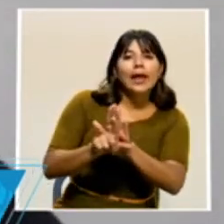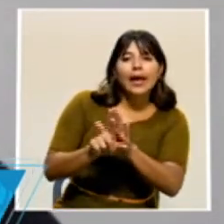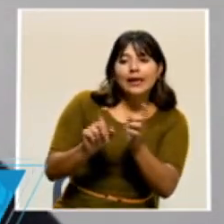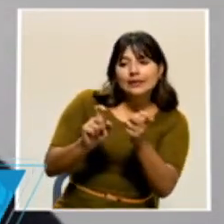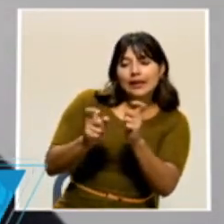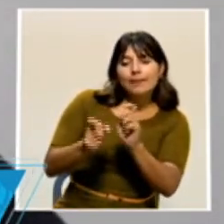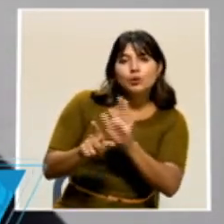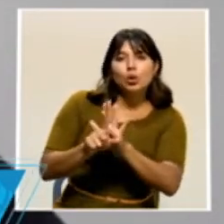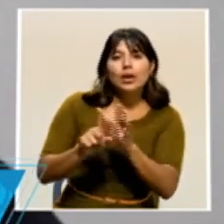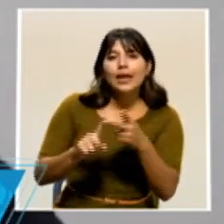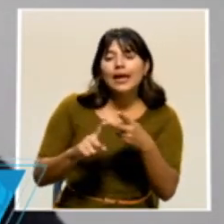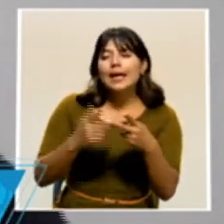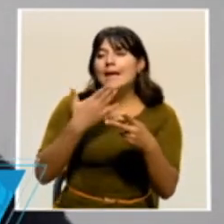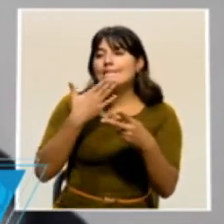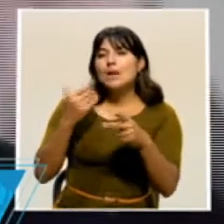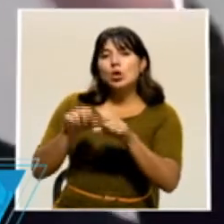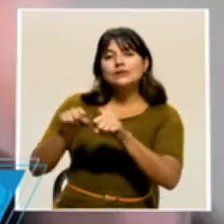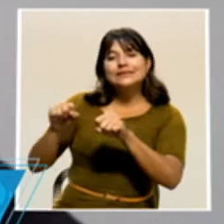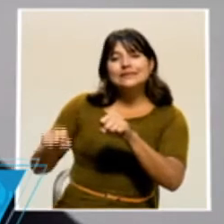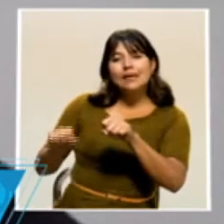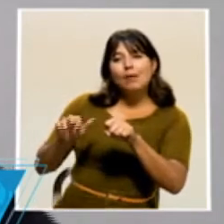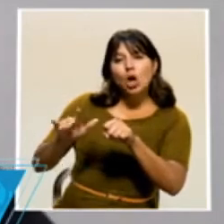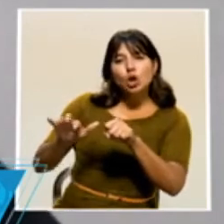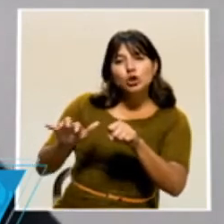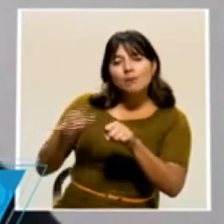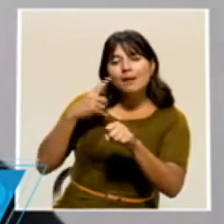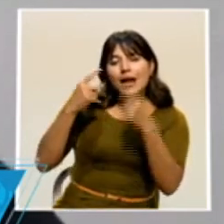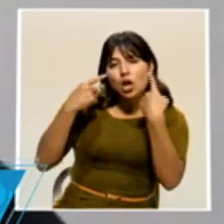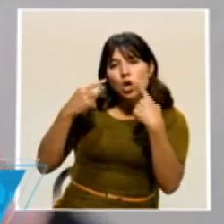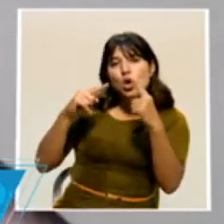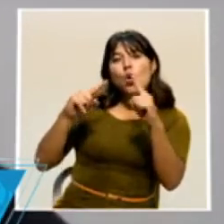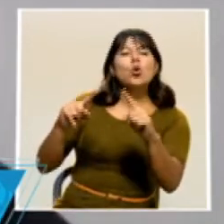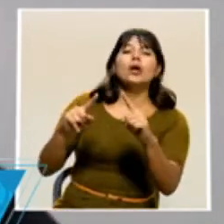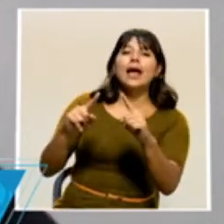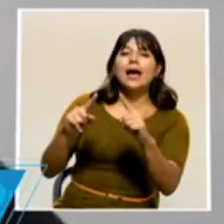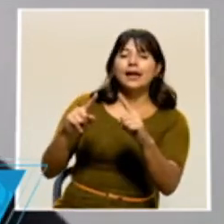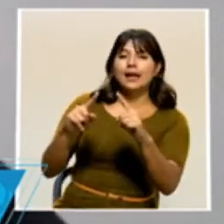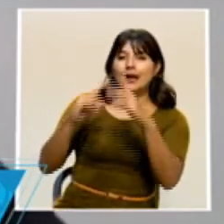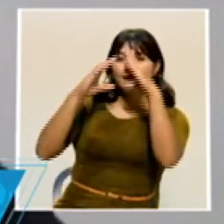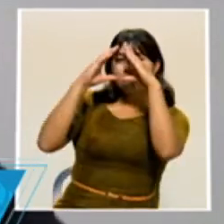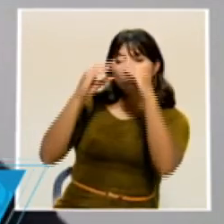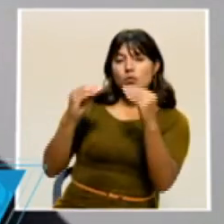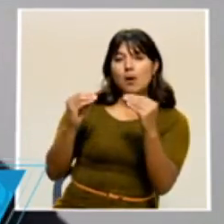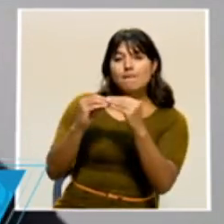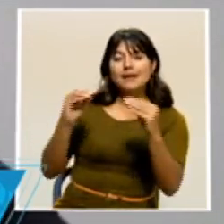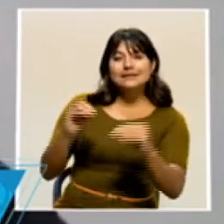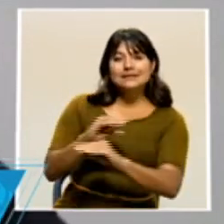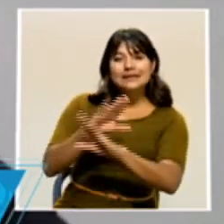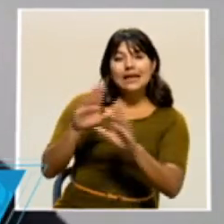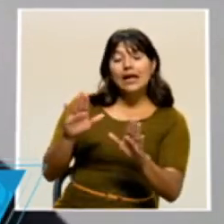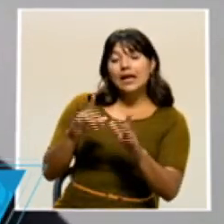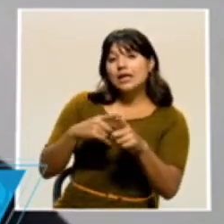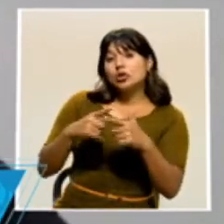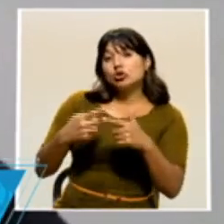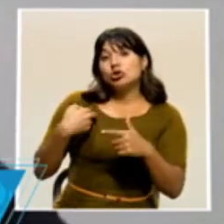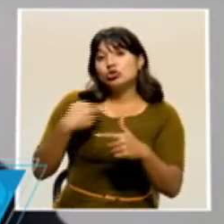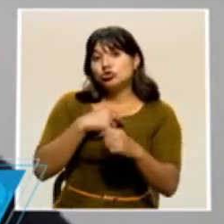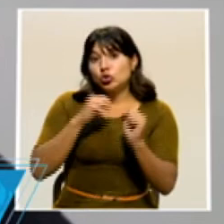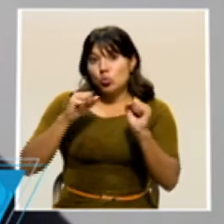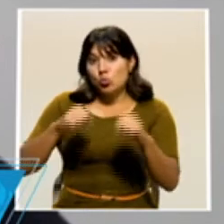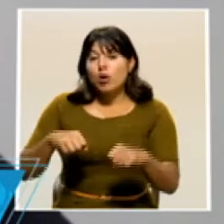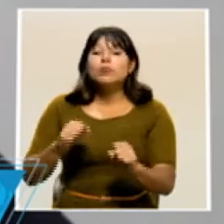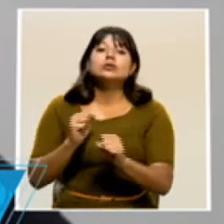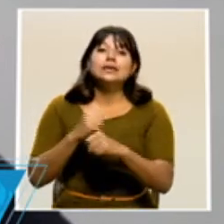una mayor transparencia de las cuentas de las empresas y de las personas, podríamos hacer un gran